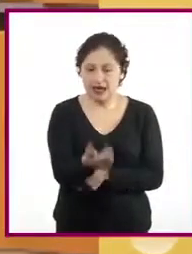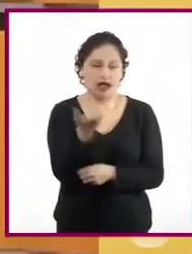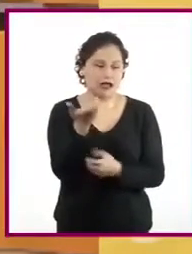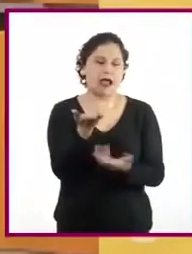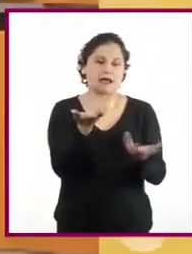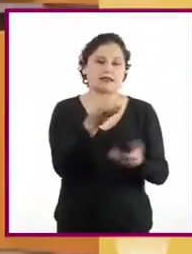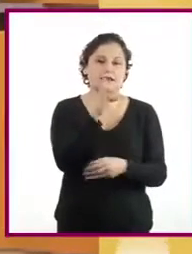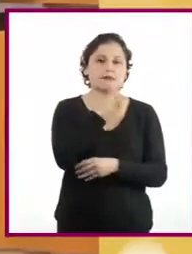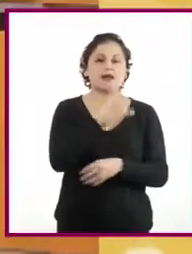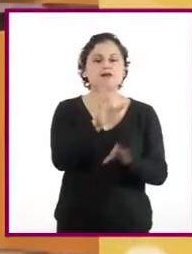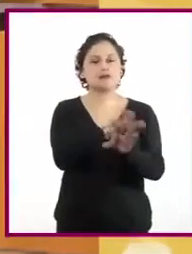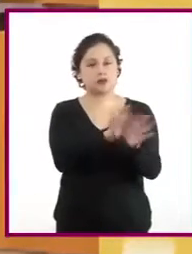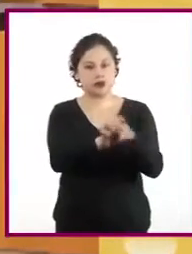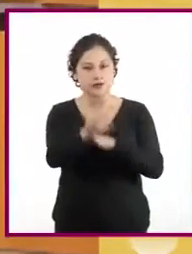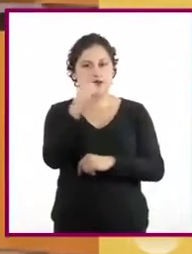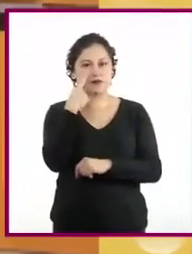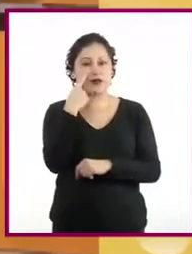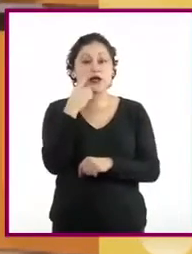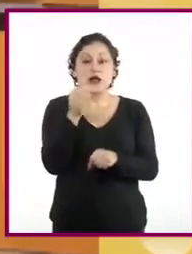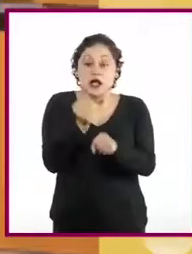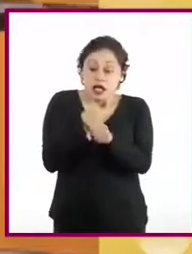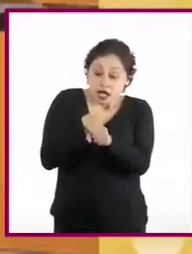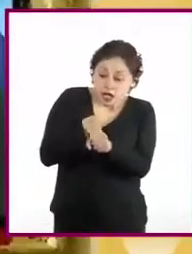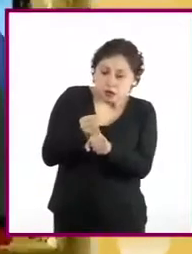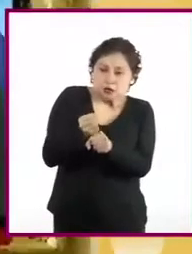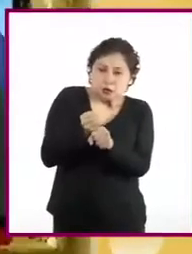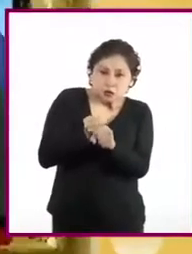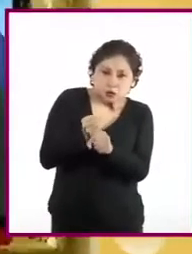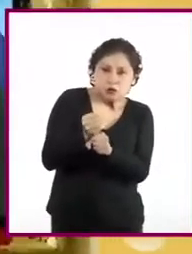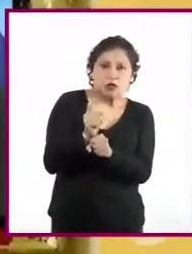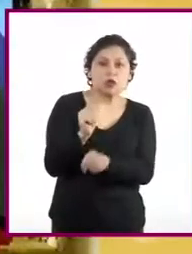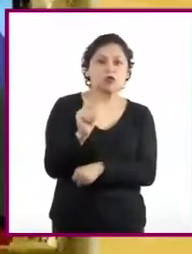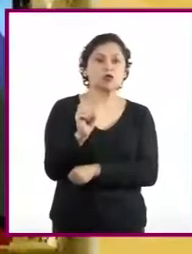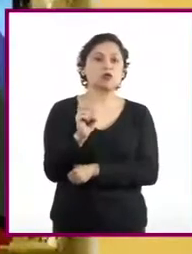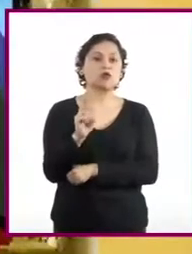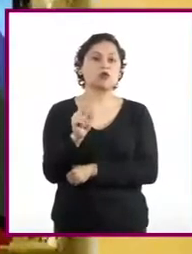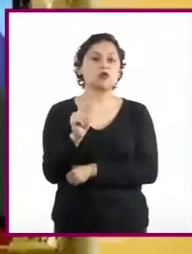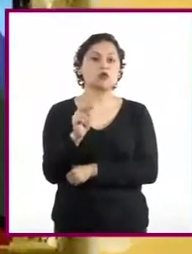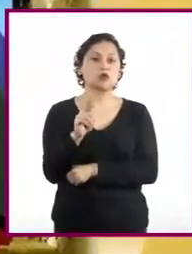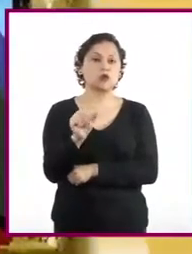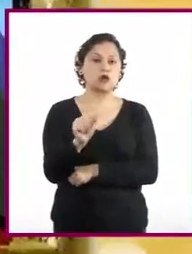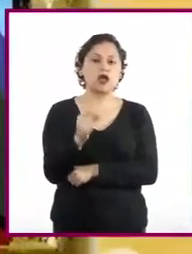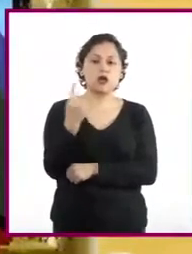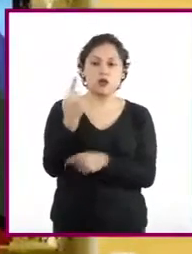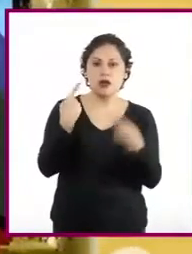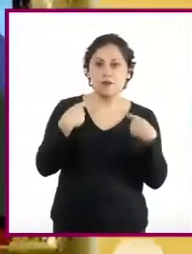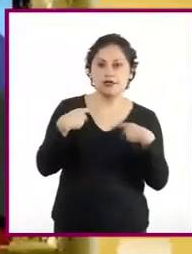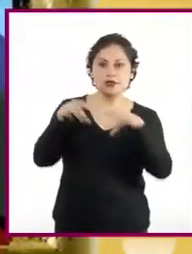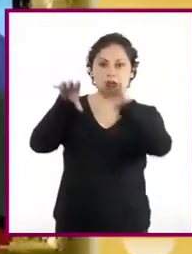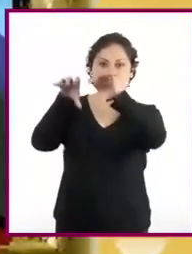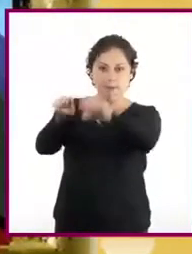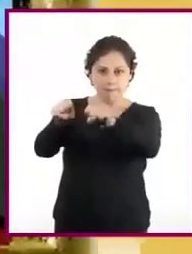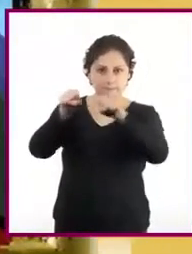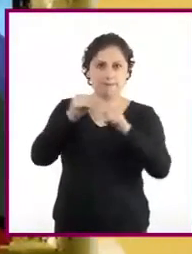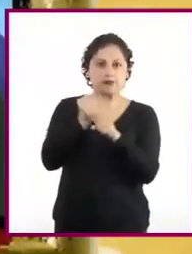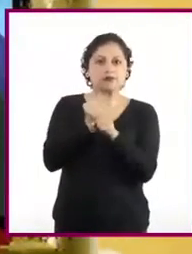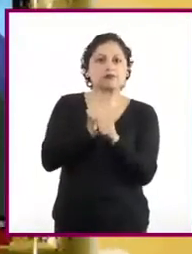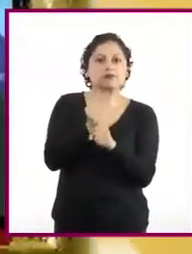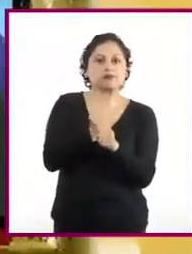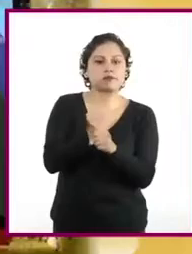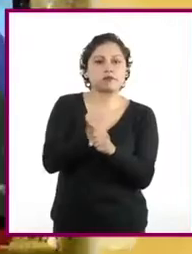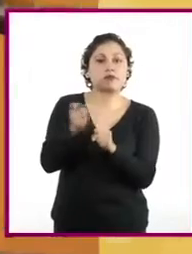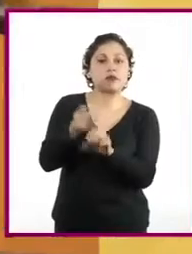que se entienda, el caso de la tortura. Si a una persona la detienen y la torturan, es una violación a derechos humanos porque